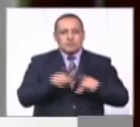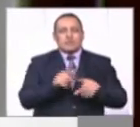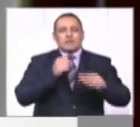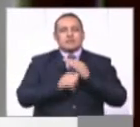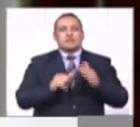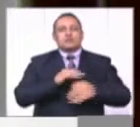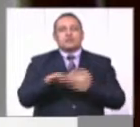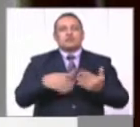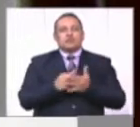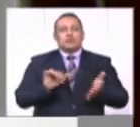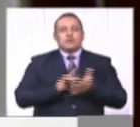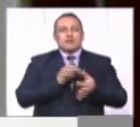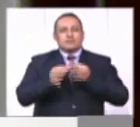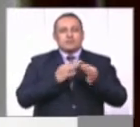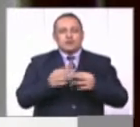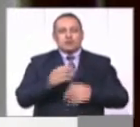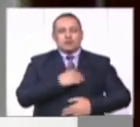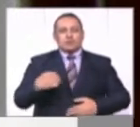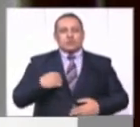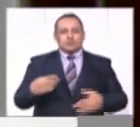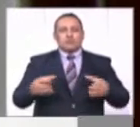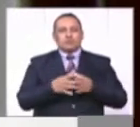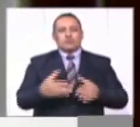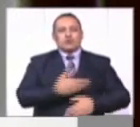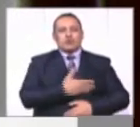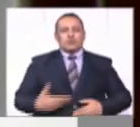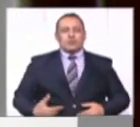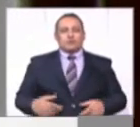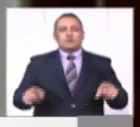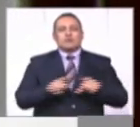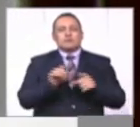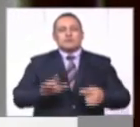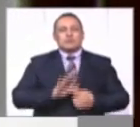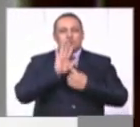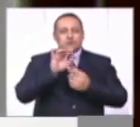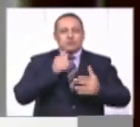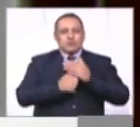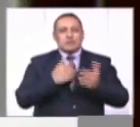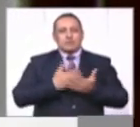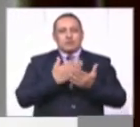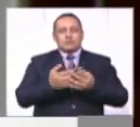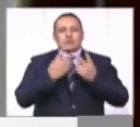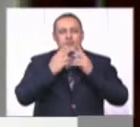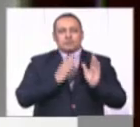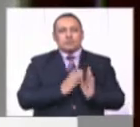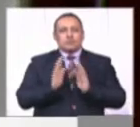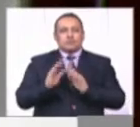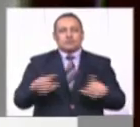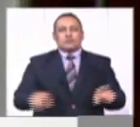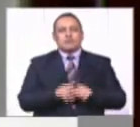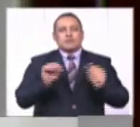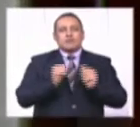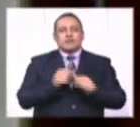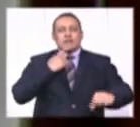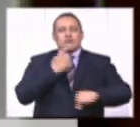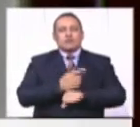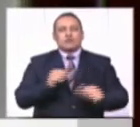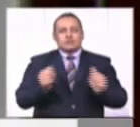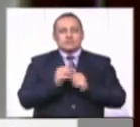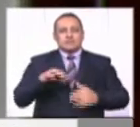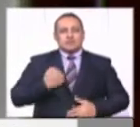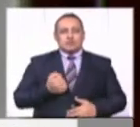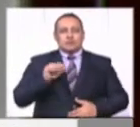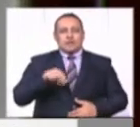los cuales señala los ministros de estado se ha demostrado en el devenir de dicho procedimiento que el acusado señor